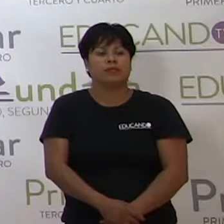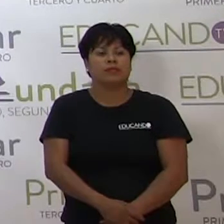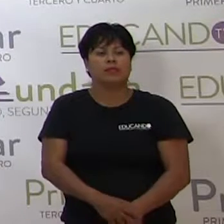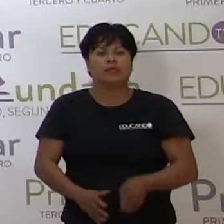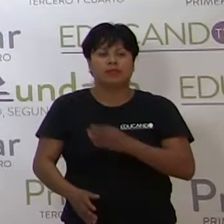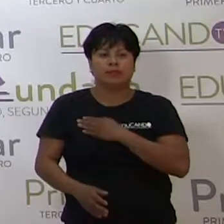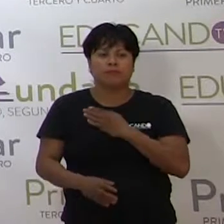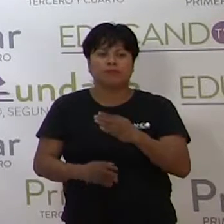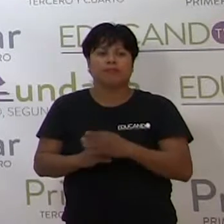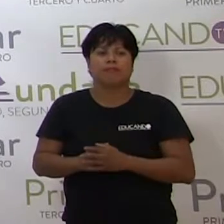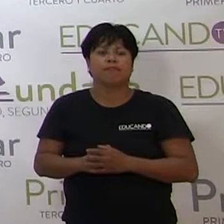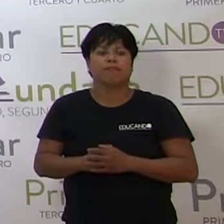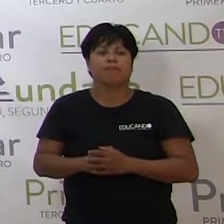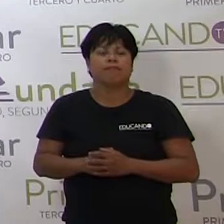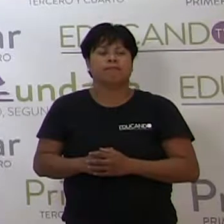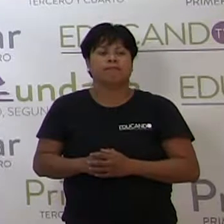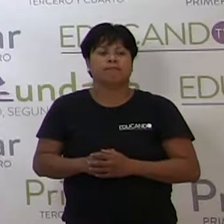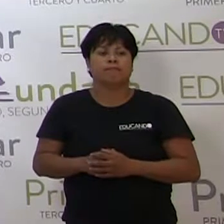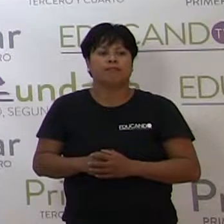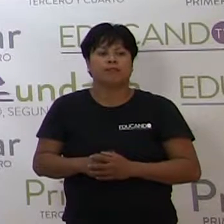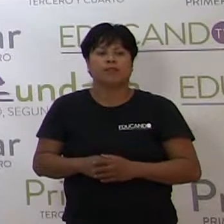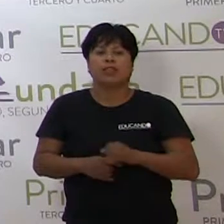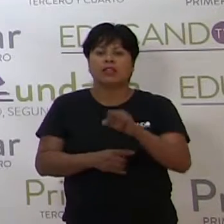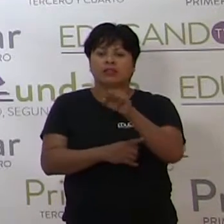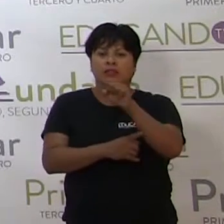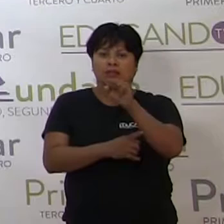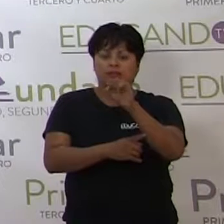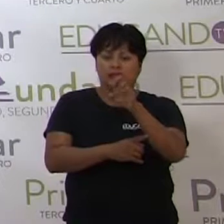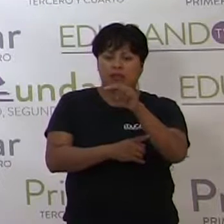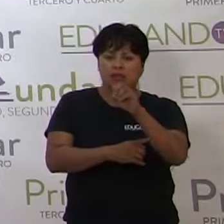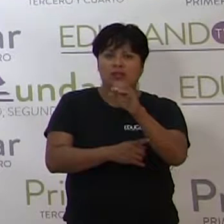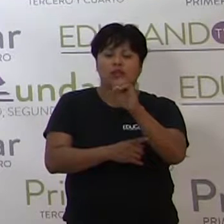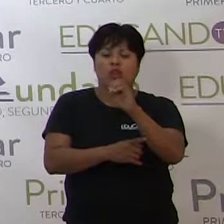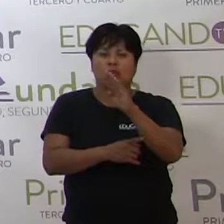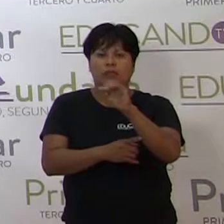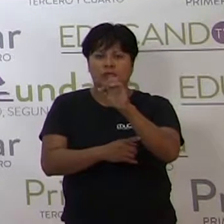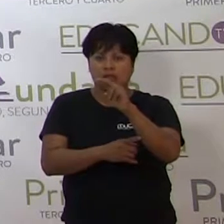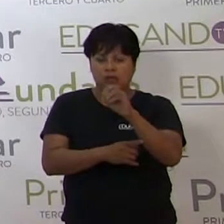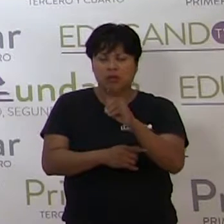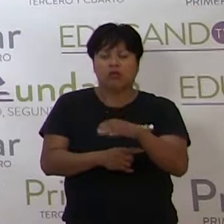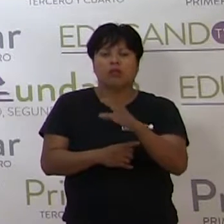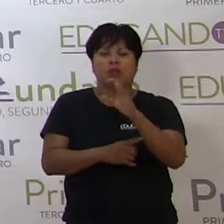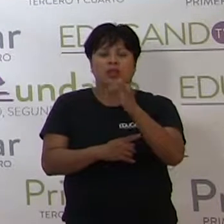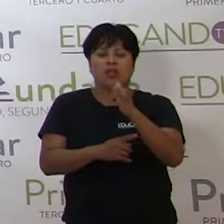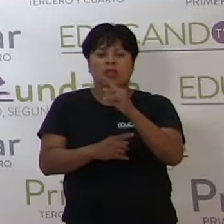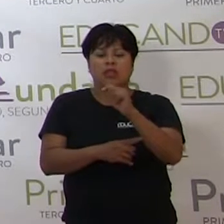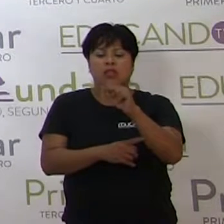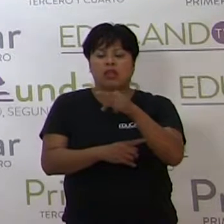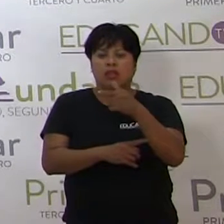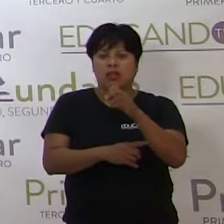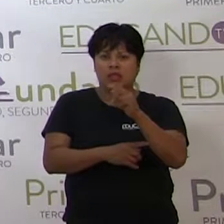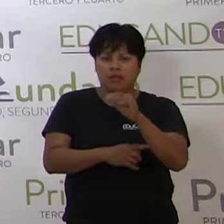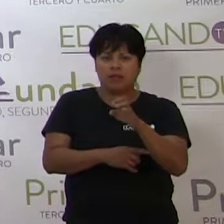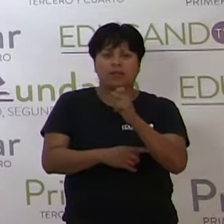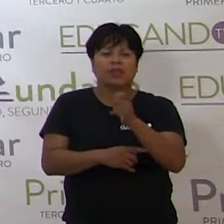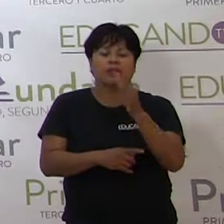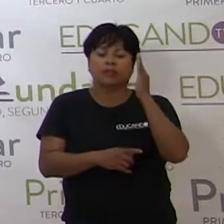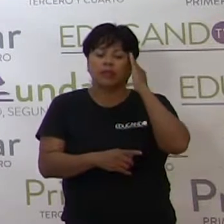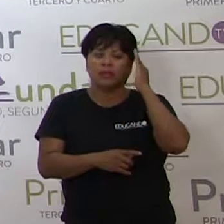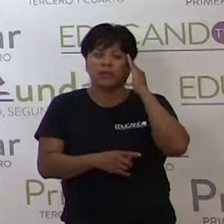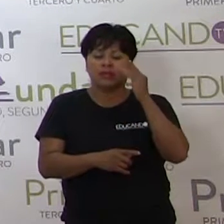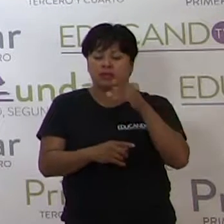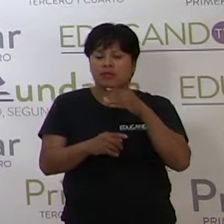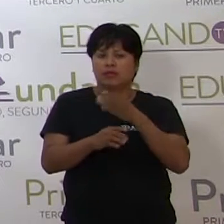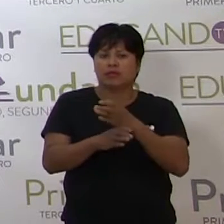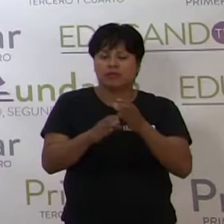Bueno, seno, coseno y tangente son una de las principales